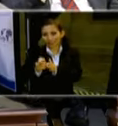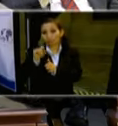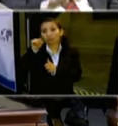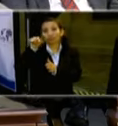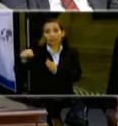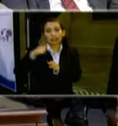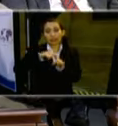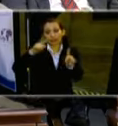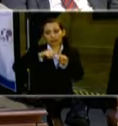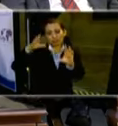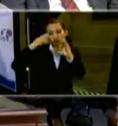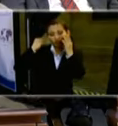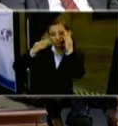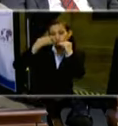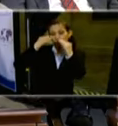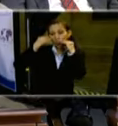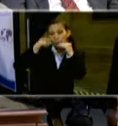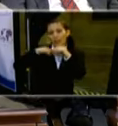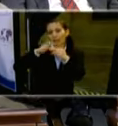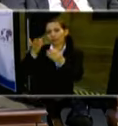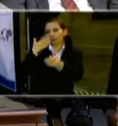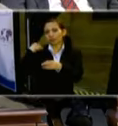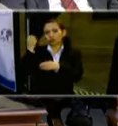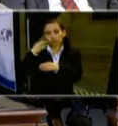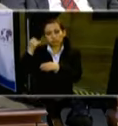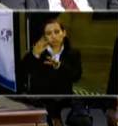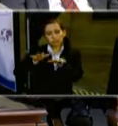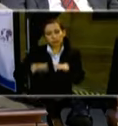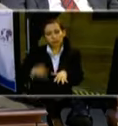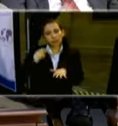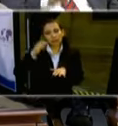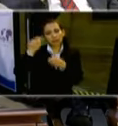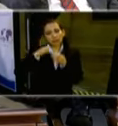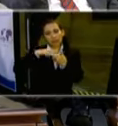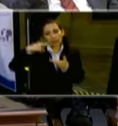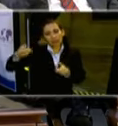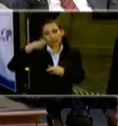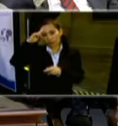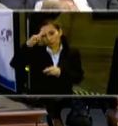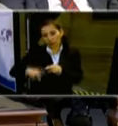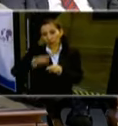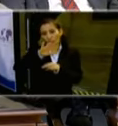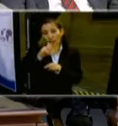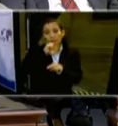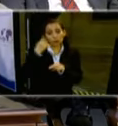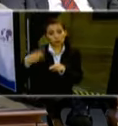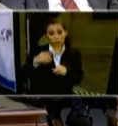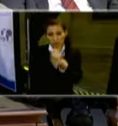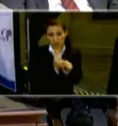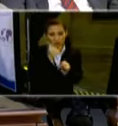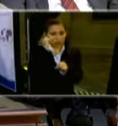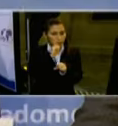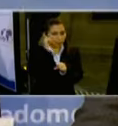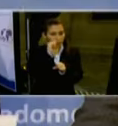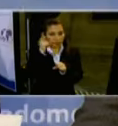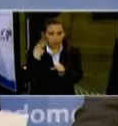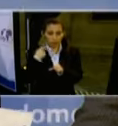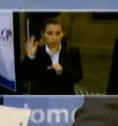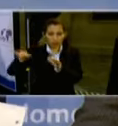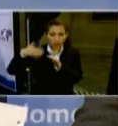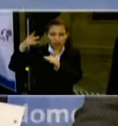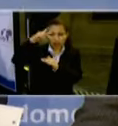varios seminarios de Relaciones Internacionales y Política Exterior de México. Entre sus líneas de investigación está siempre presente la política